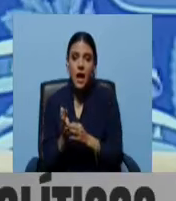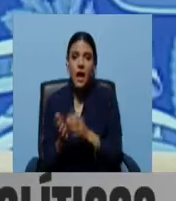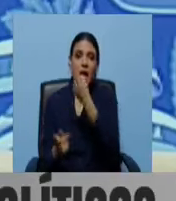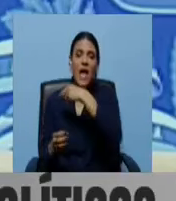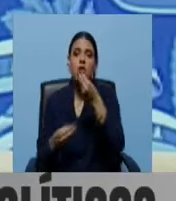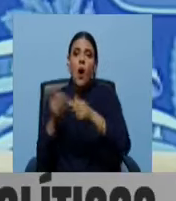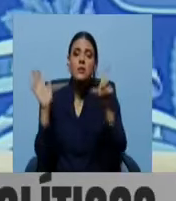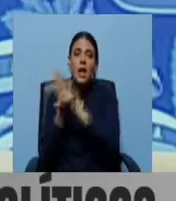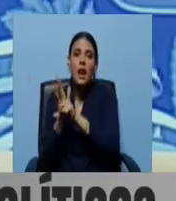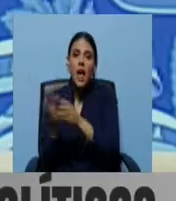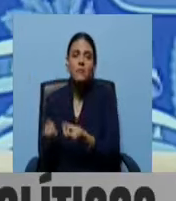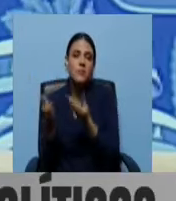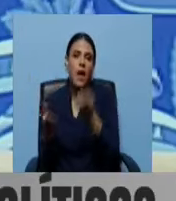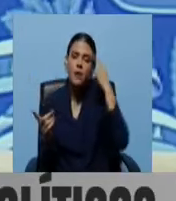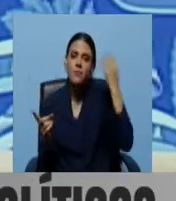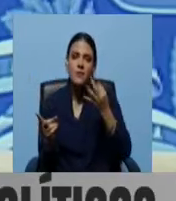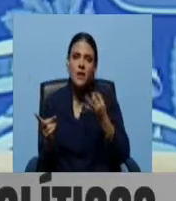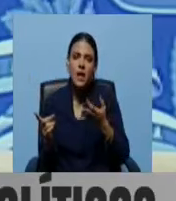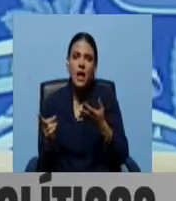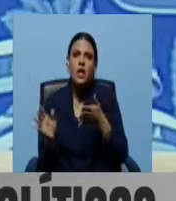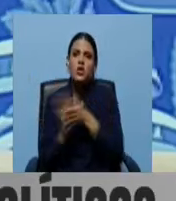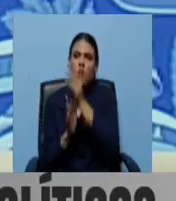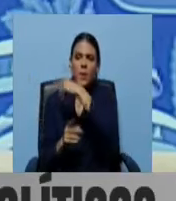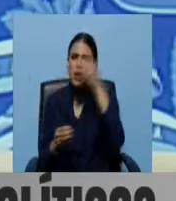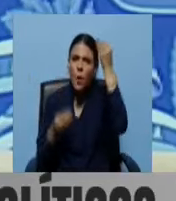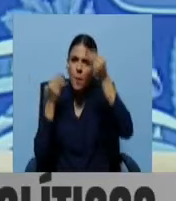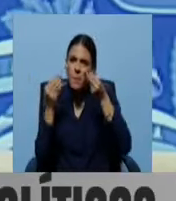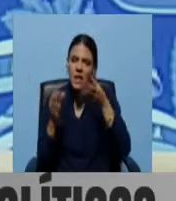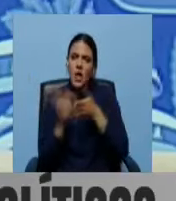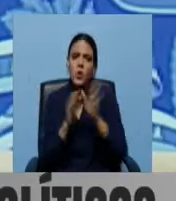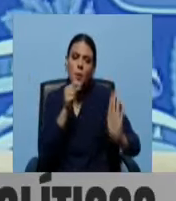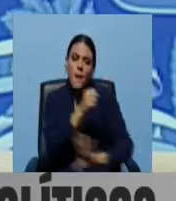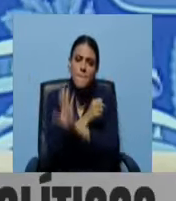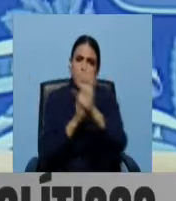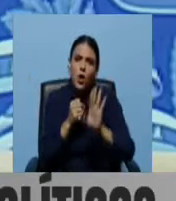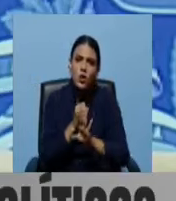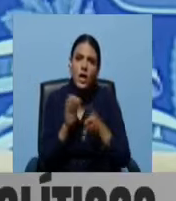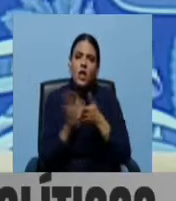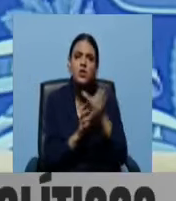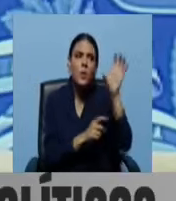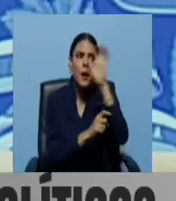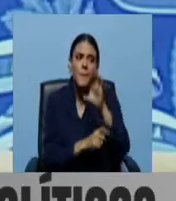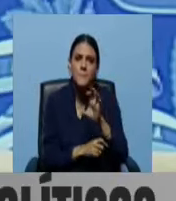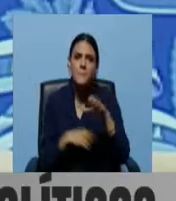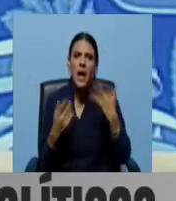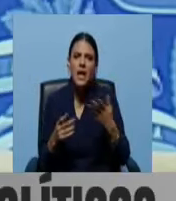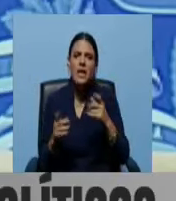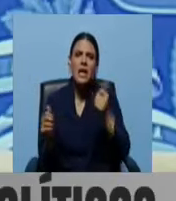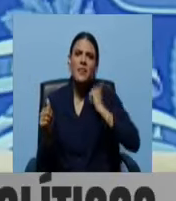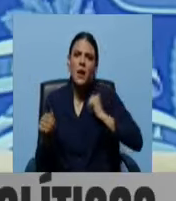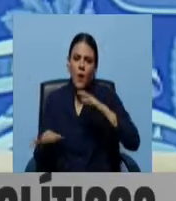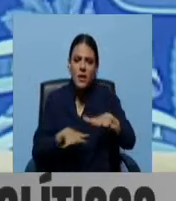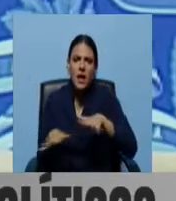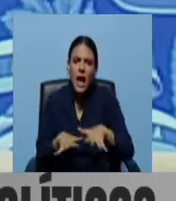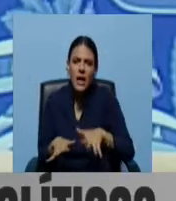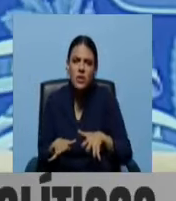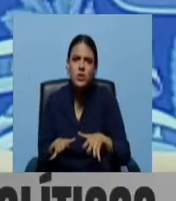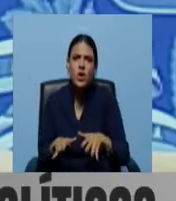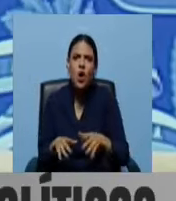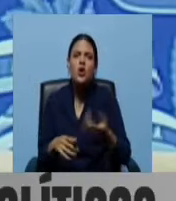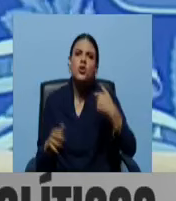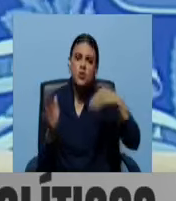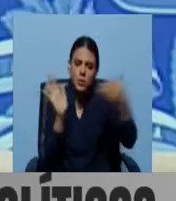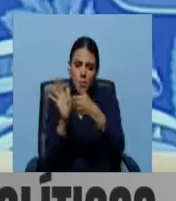legisló para, desde su punto de vista, proteger a su país de cualquier acción